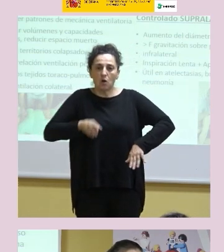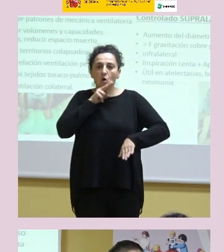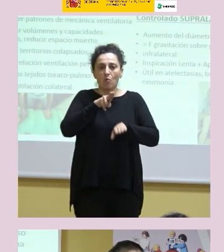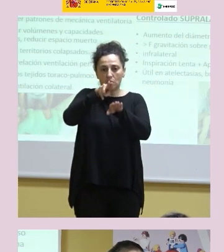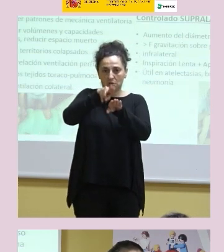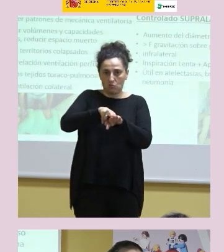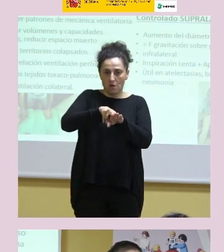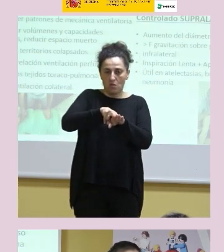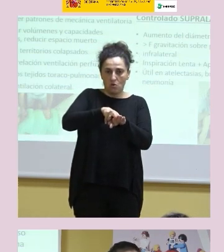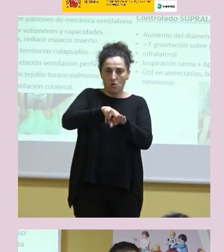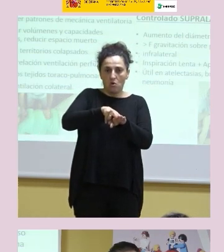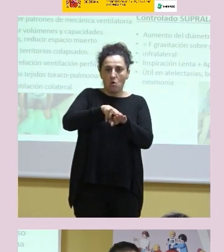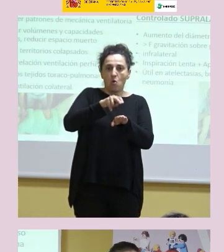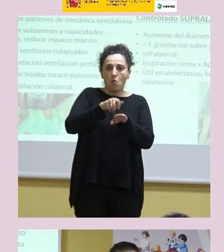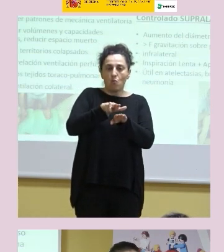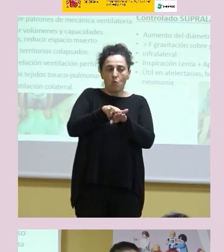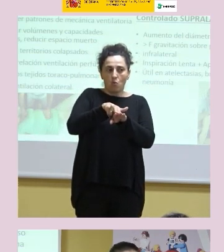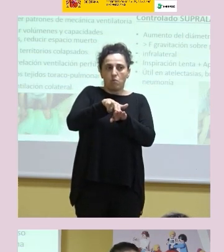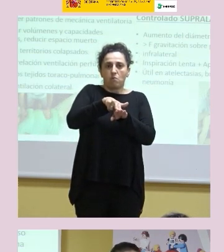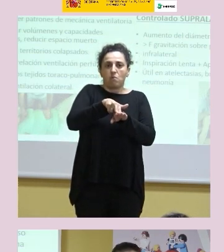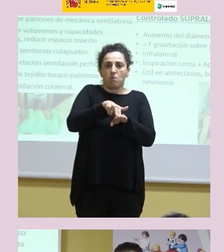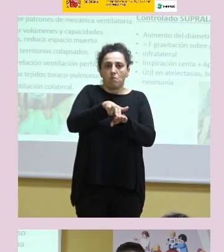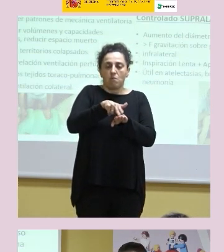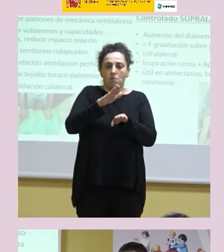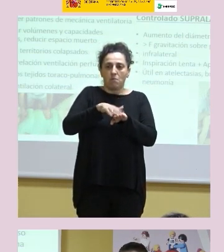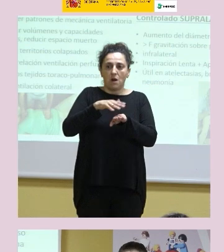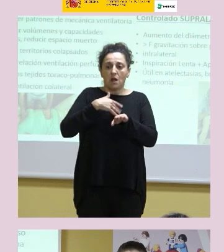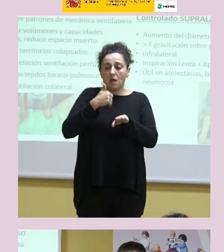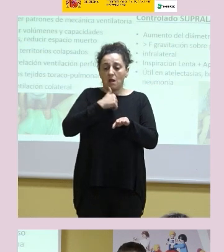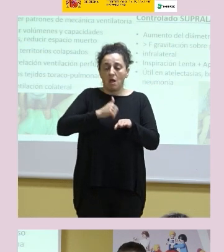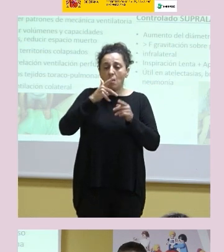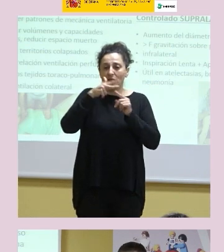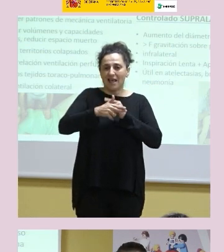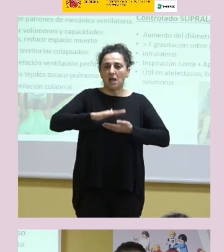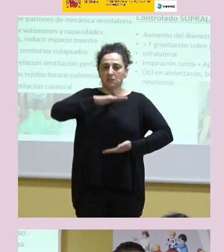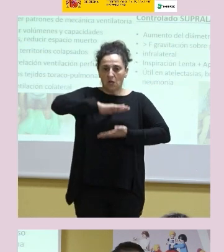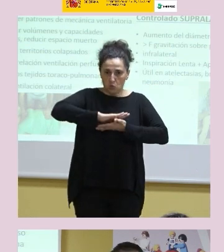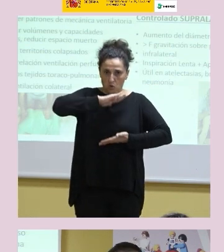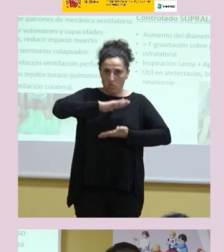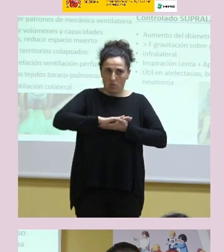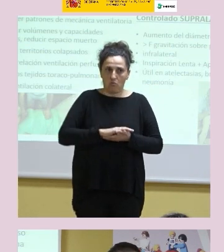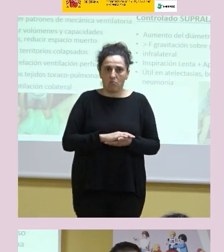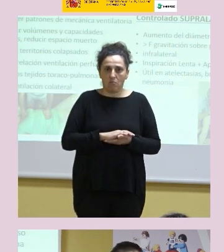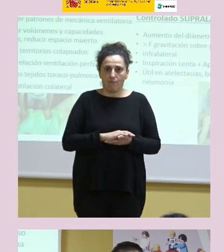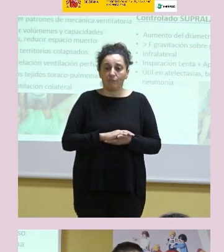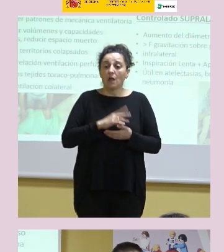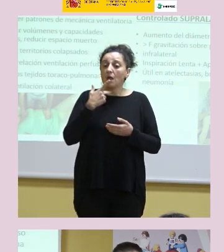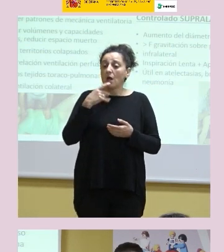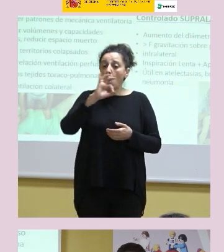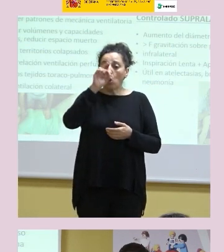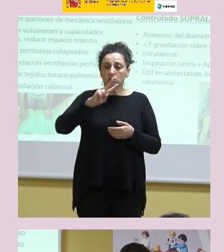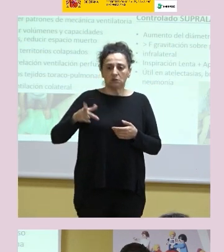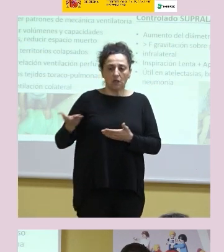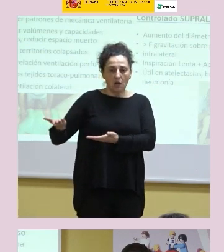poquito inclinado hacia arriba para que el paciente no desature mientras lo realizamos. Desde el primer momento pude hacer estas técnicas sin la ayuda de oxígeno porque